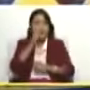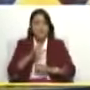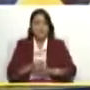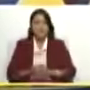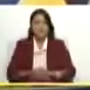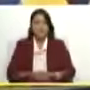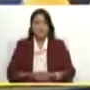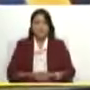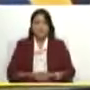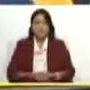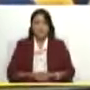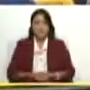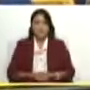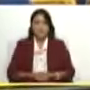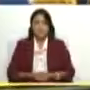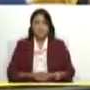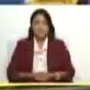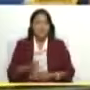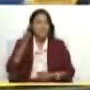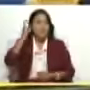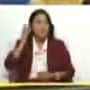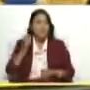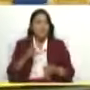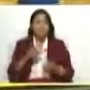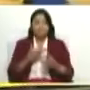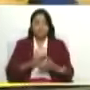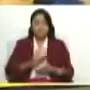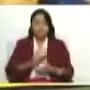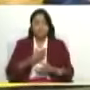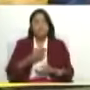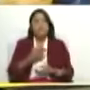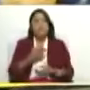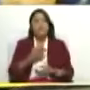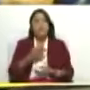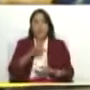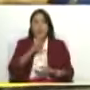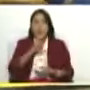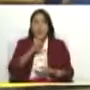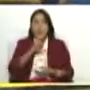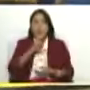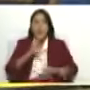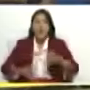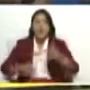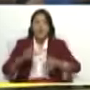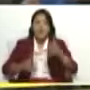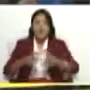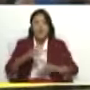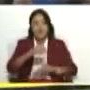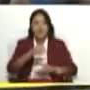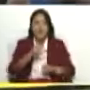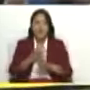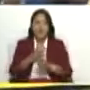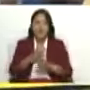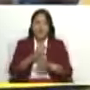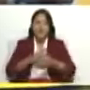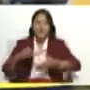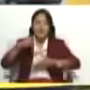Joseline medallista de oro en la especialidad de atletismo en los Juegos Panamericanos Santiago de Chile